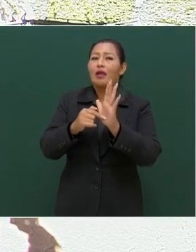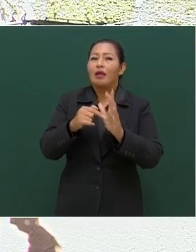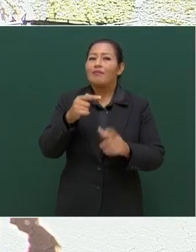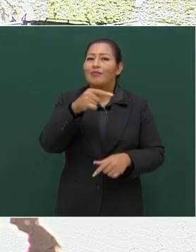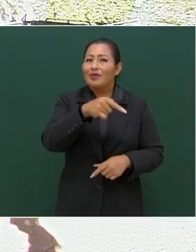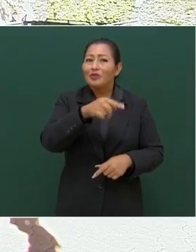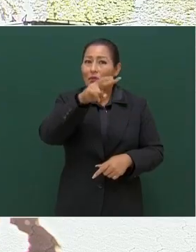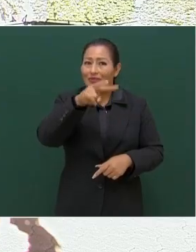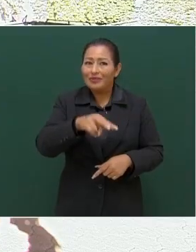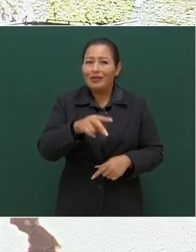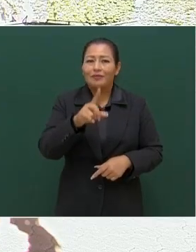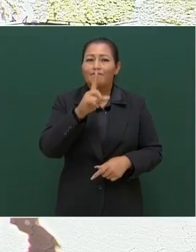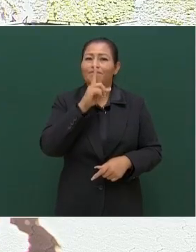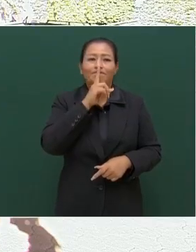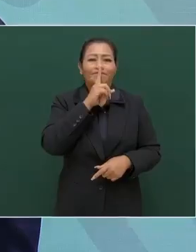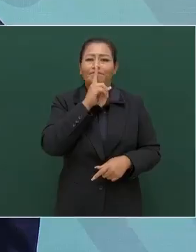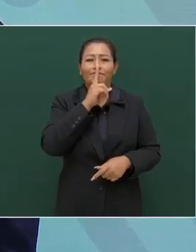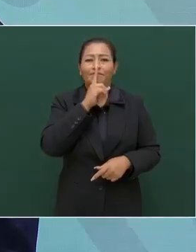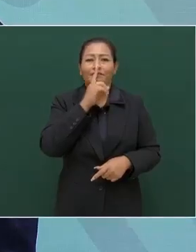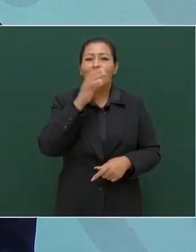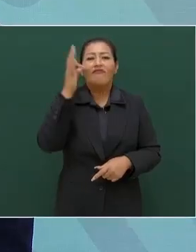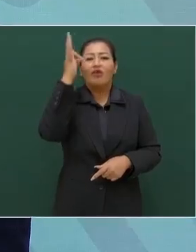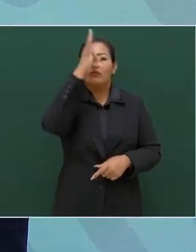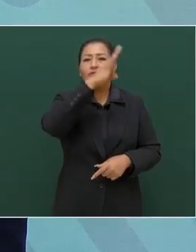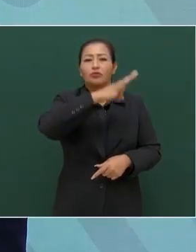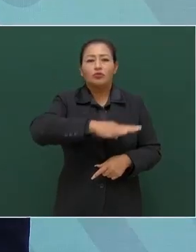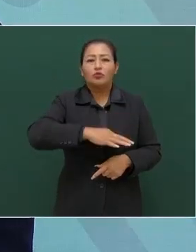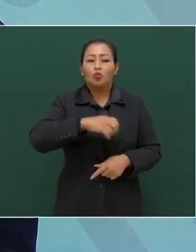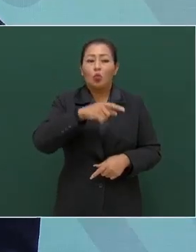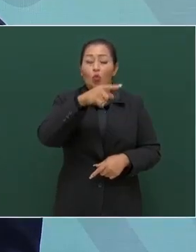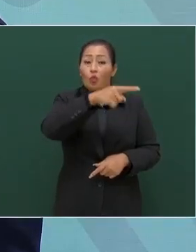estos aparatos burocráticos